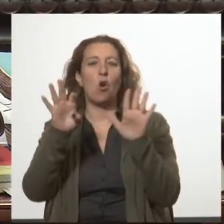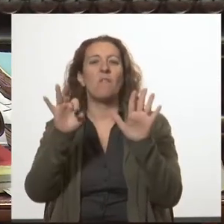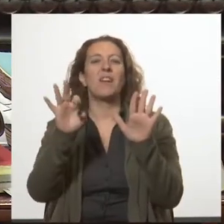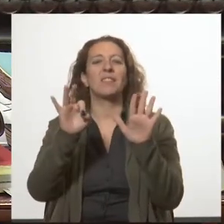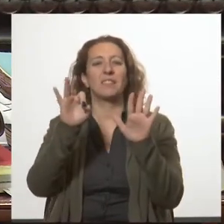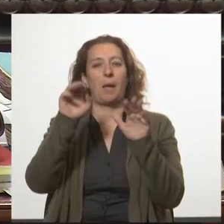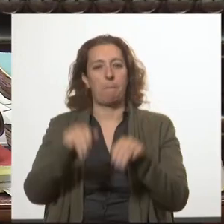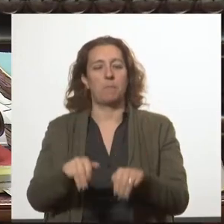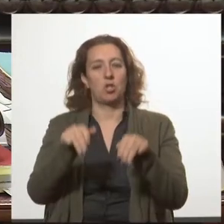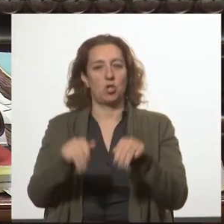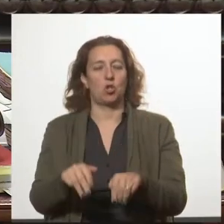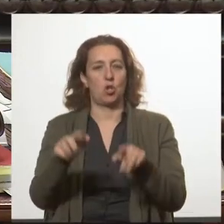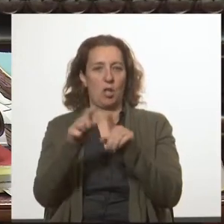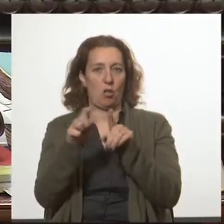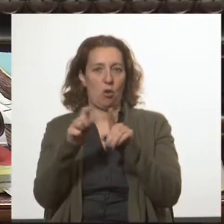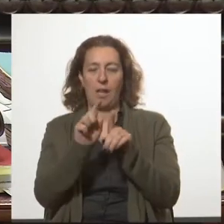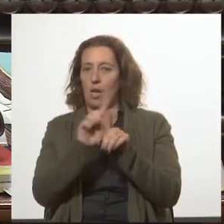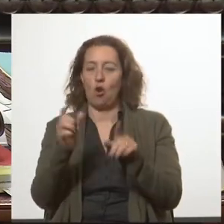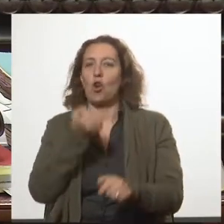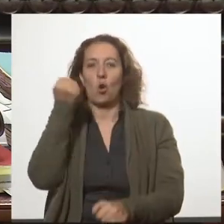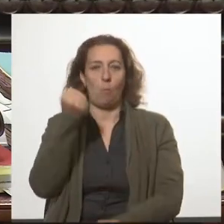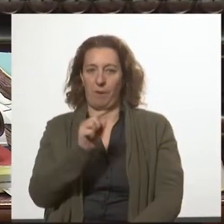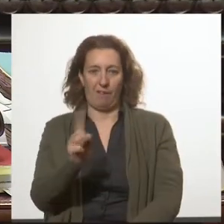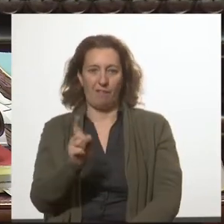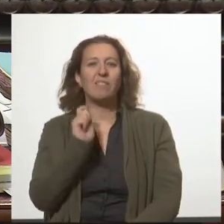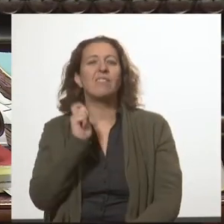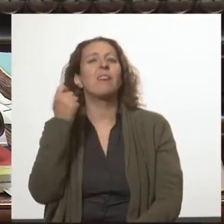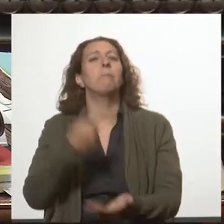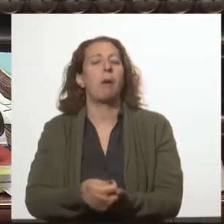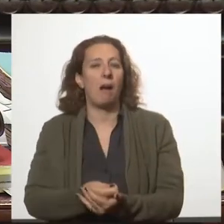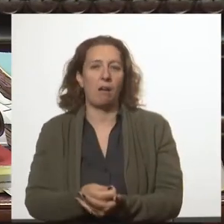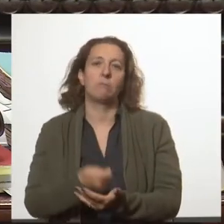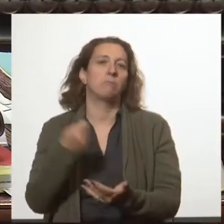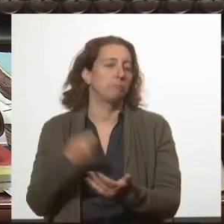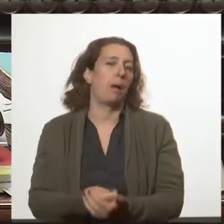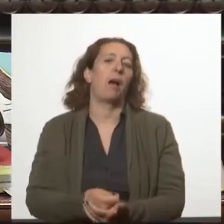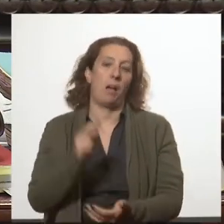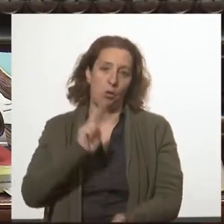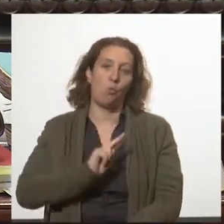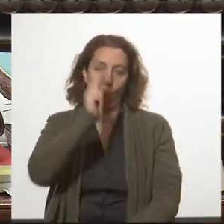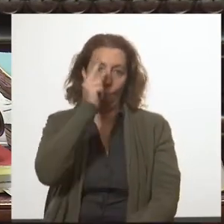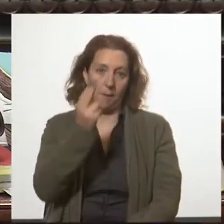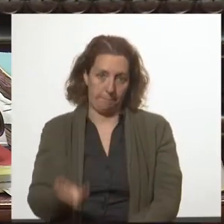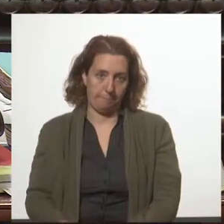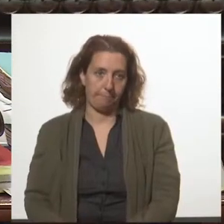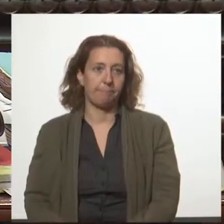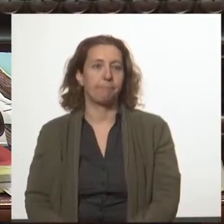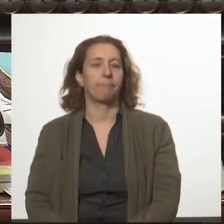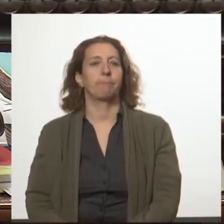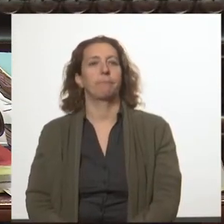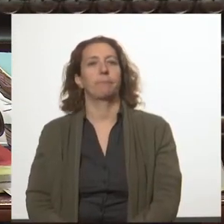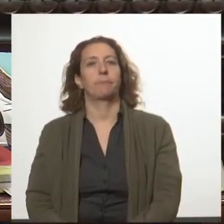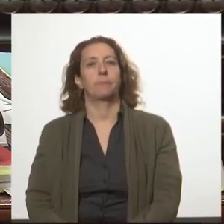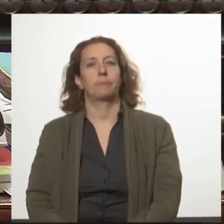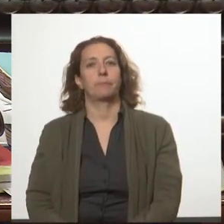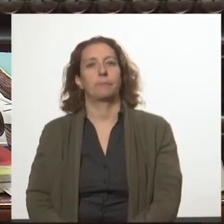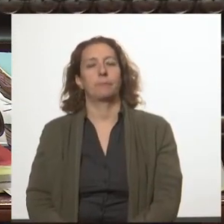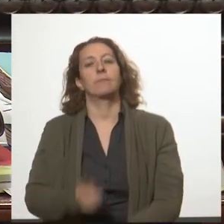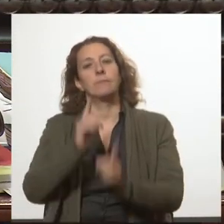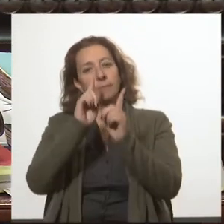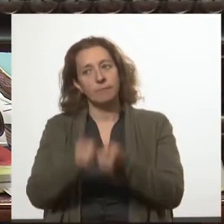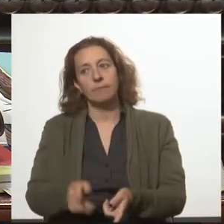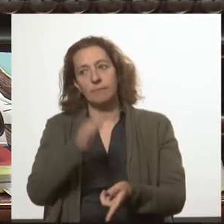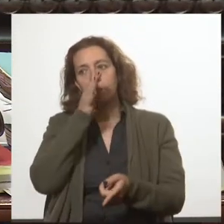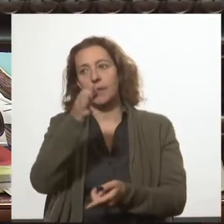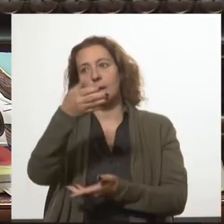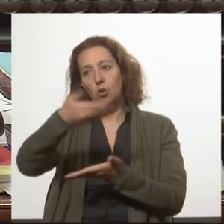que no se van a recuperar quién lo paga lo paga todo el país para algo que se hizo en la capital también dice la